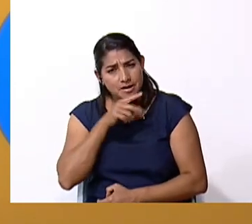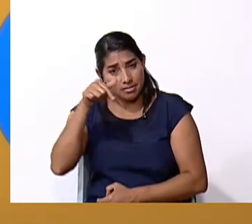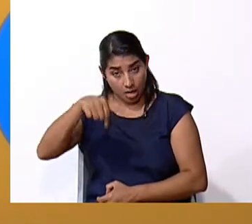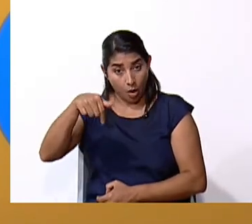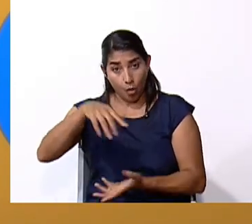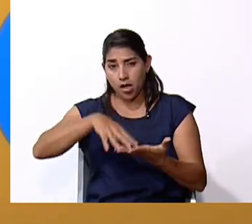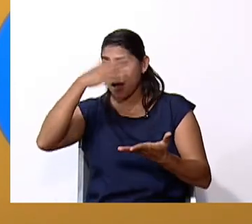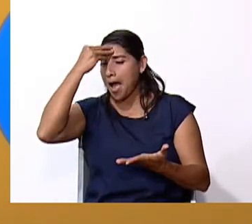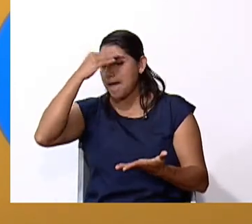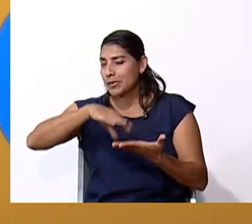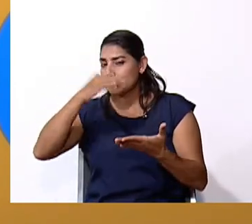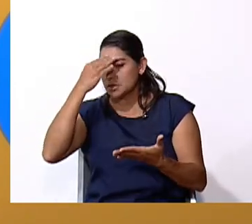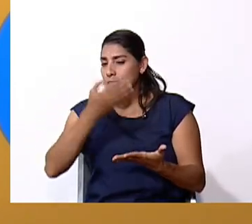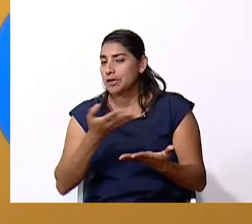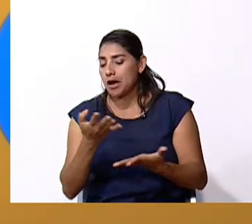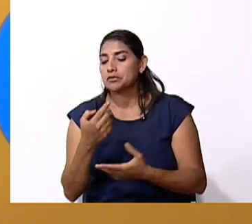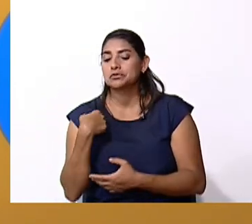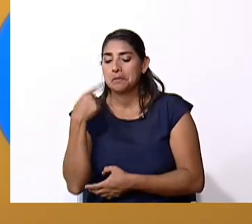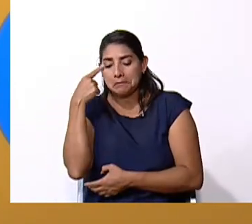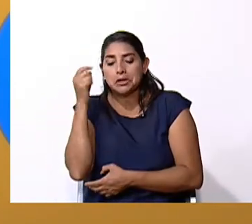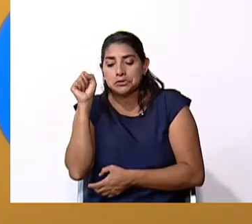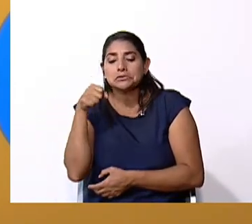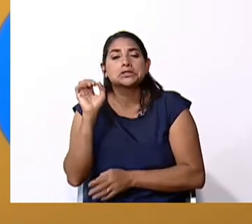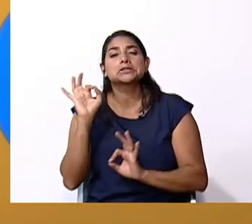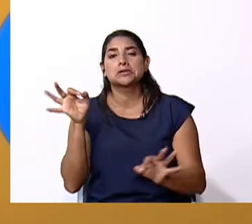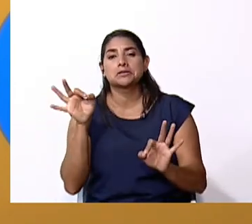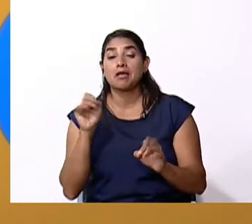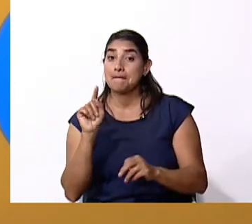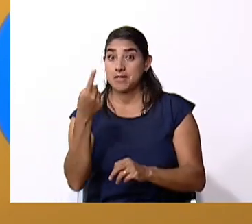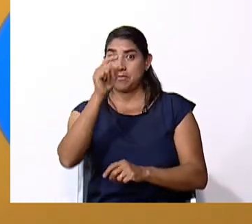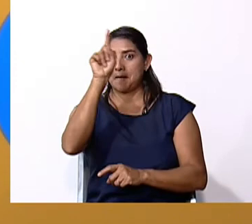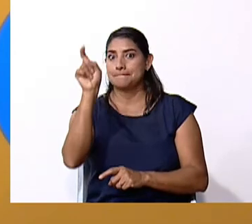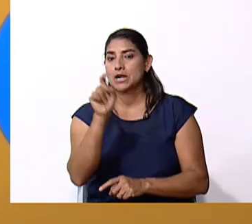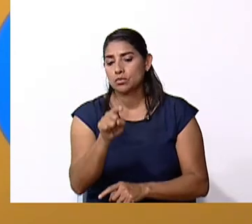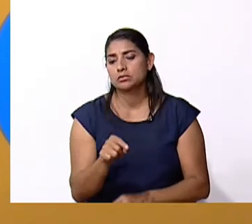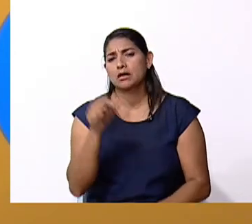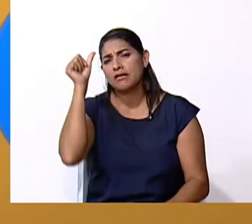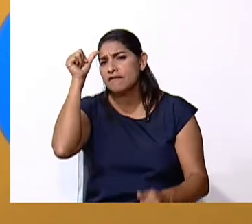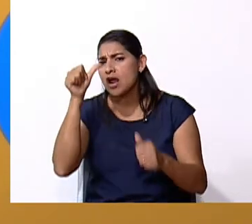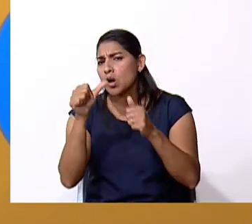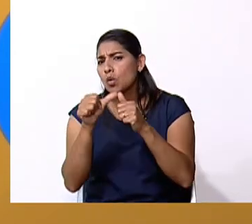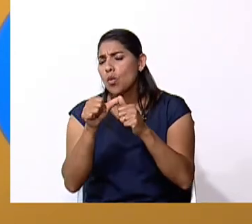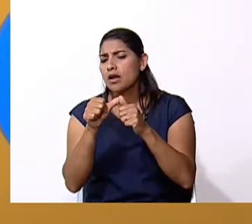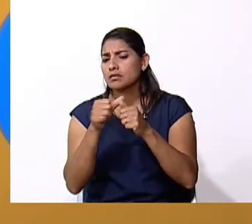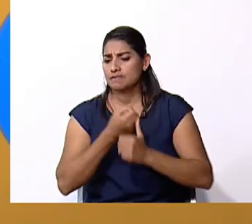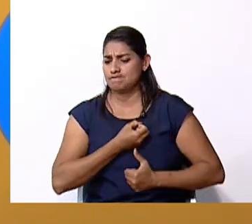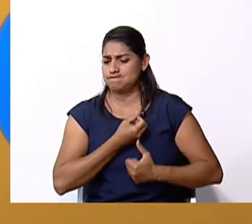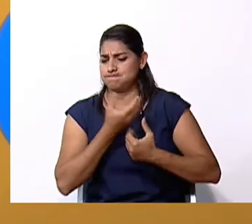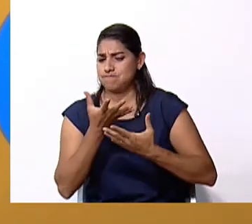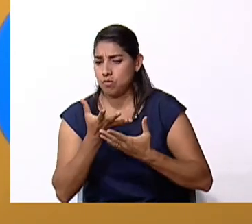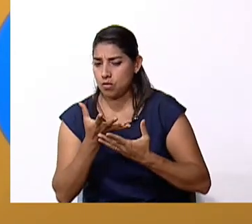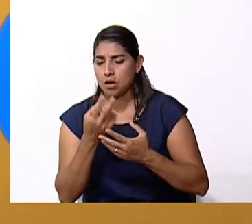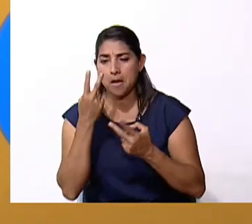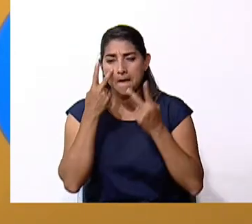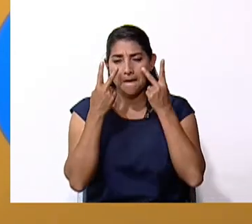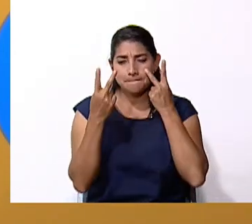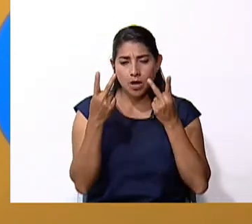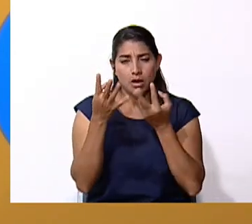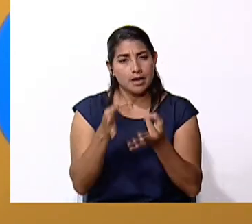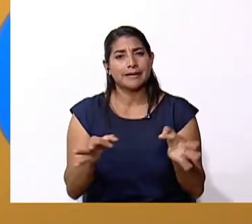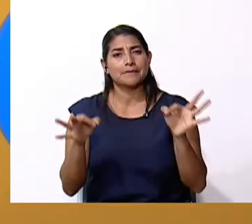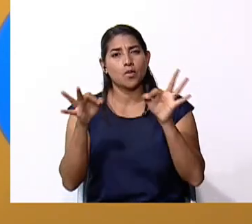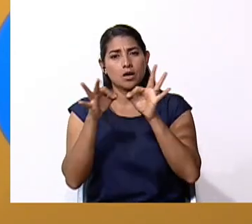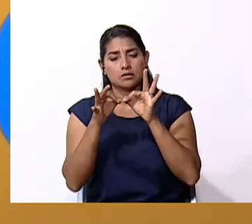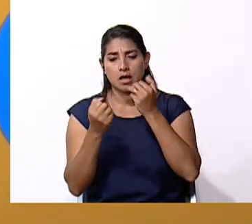hoy aprendimos, que yo creo que sí. La primera, ¿recuerdo la intención y veo la importancia